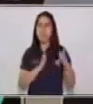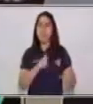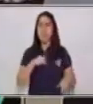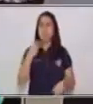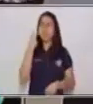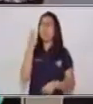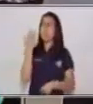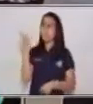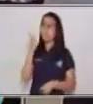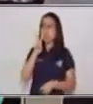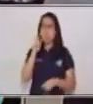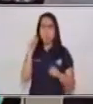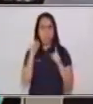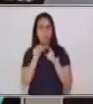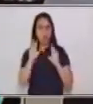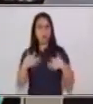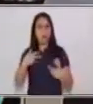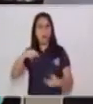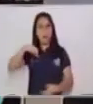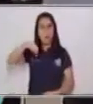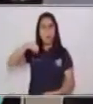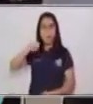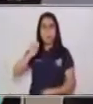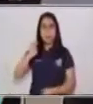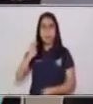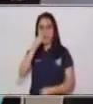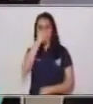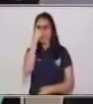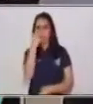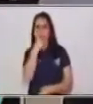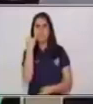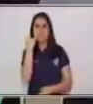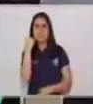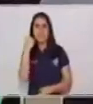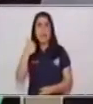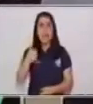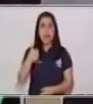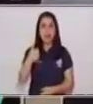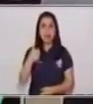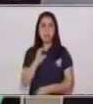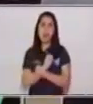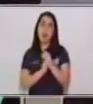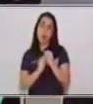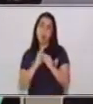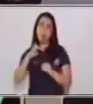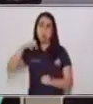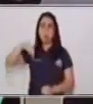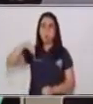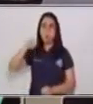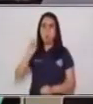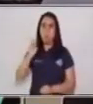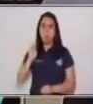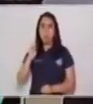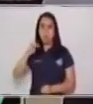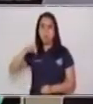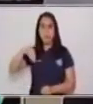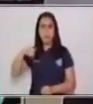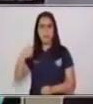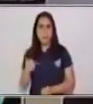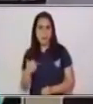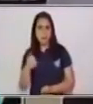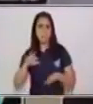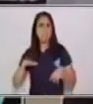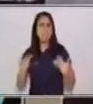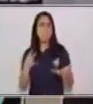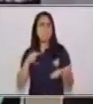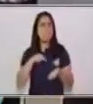Aunque cotidianamente decimos voy a recitar una poesía o voy a recitar un poema, lo usamos como sinónimos, pero